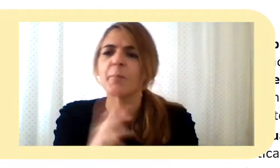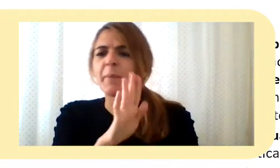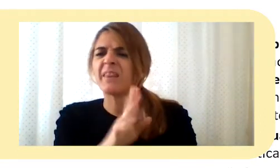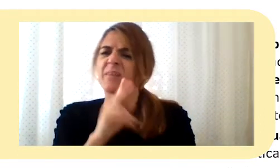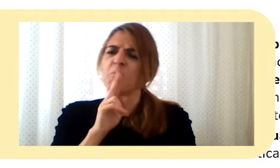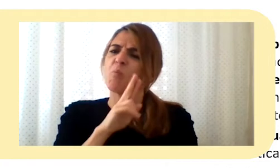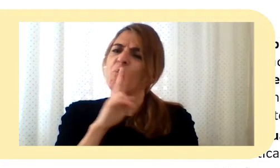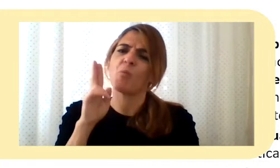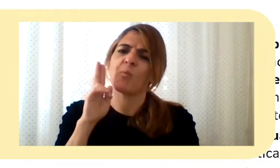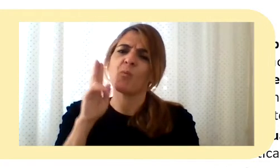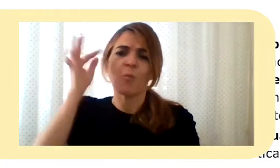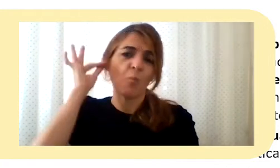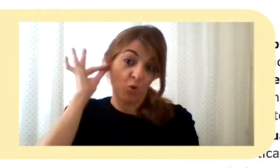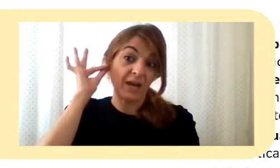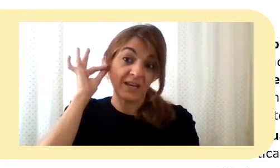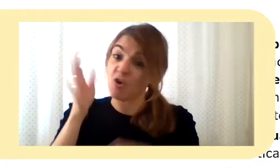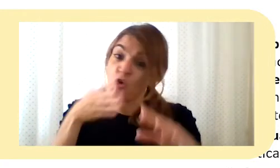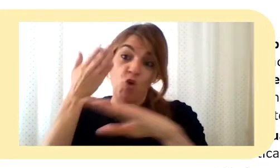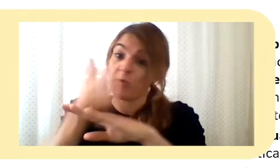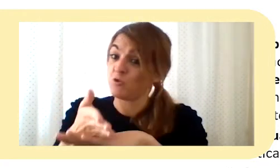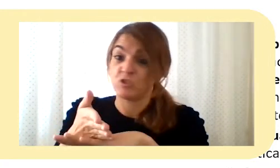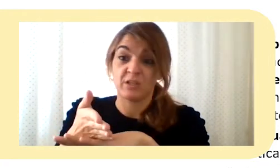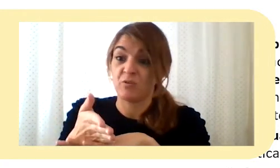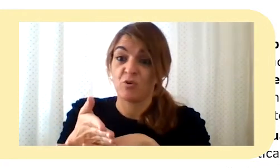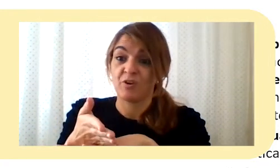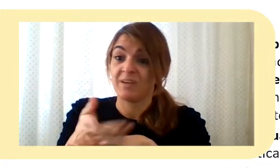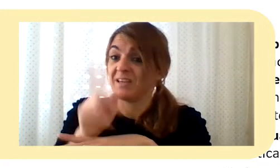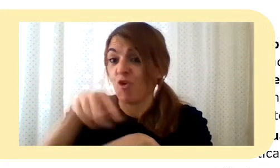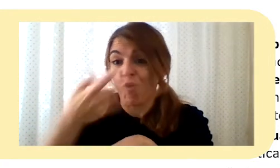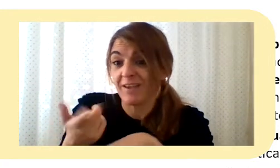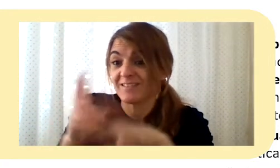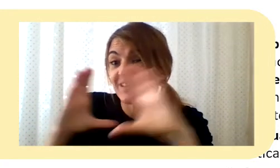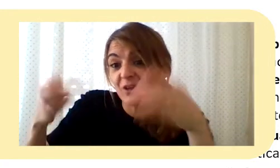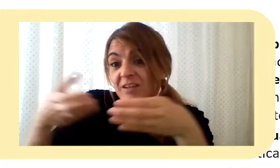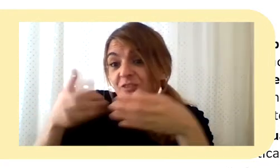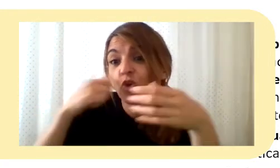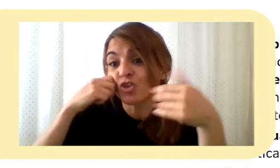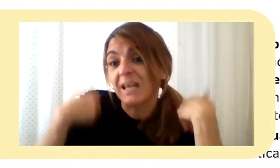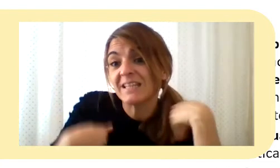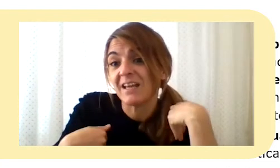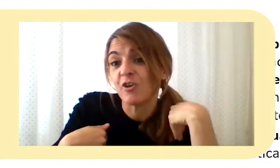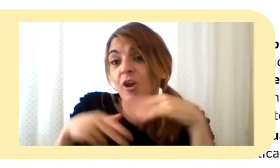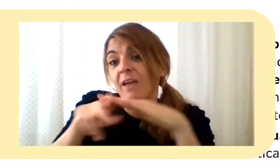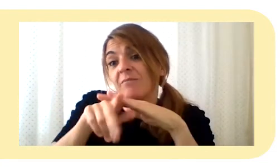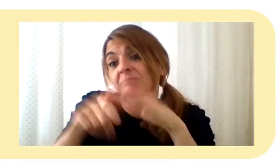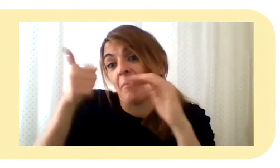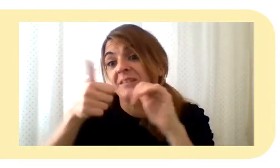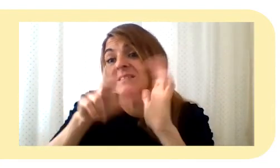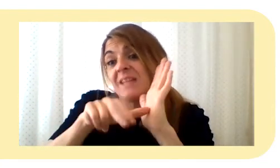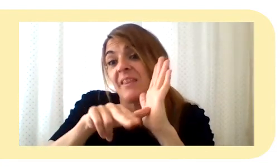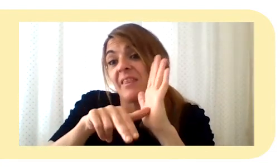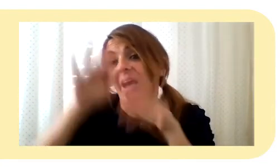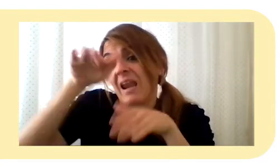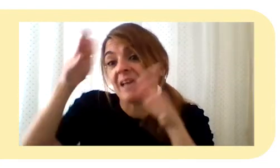tanta evidencia de que es el propio sector sanitario el que retrasa la atención sanitaria. Bueno, con esto termino